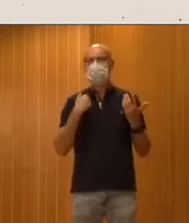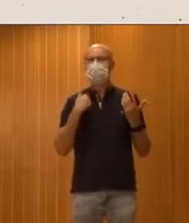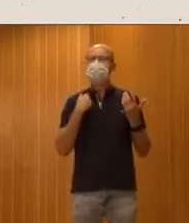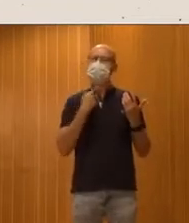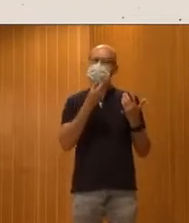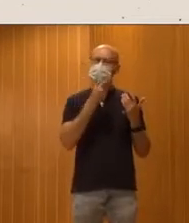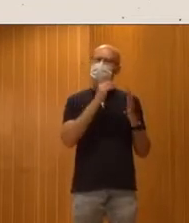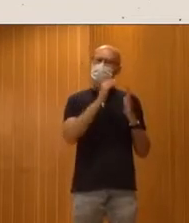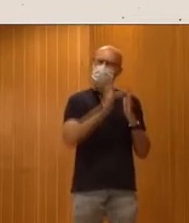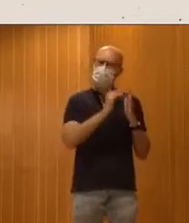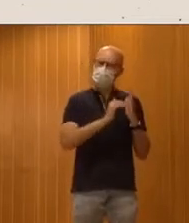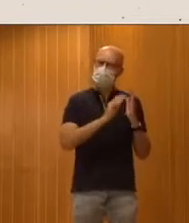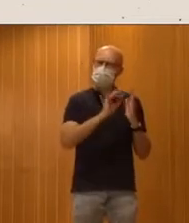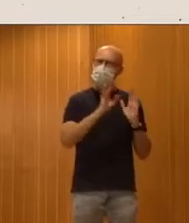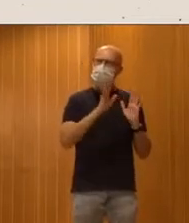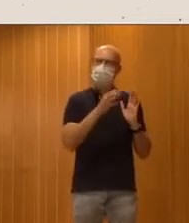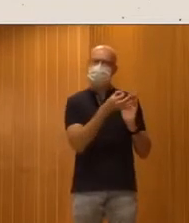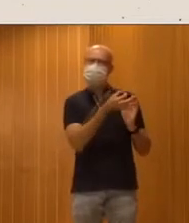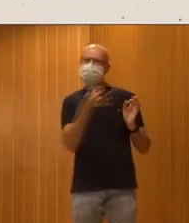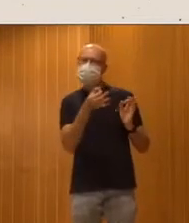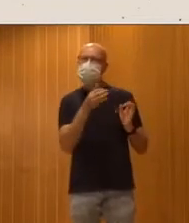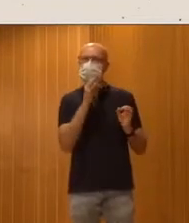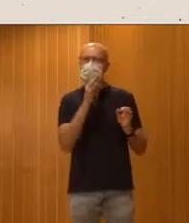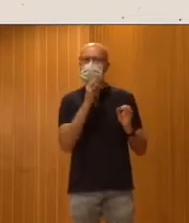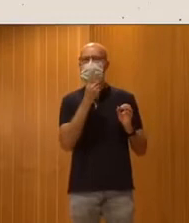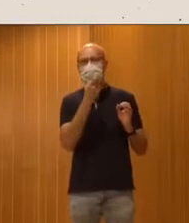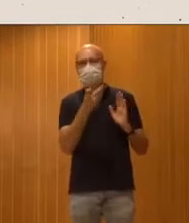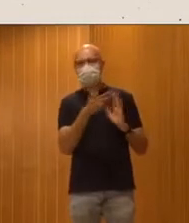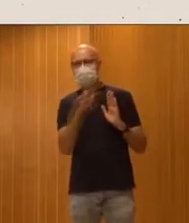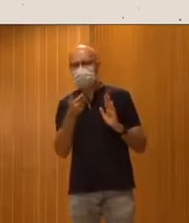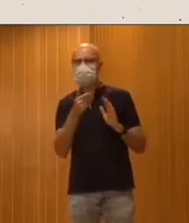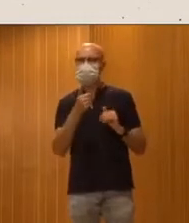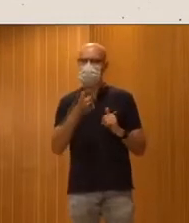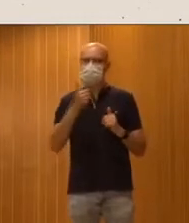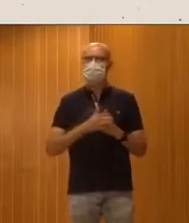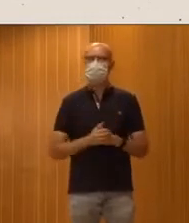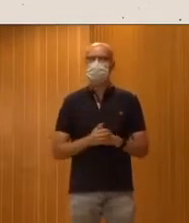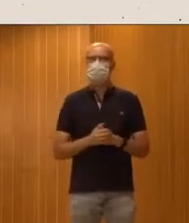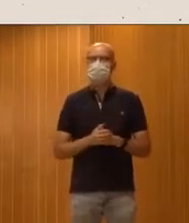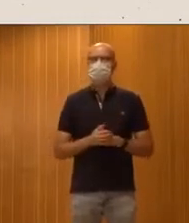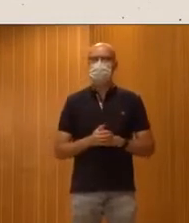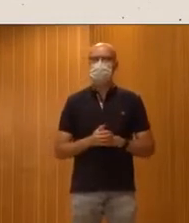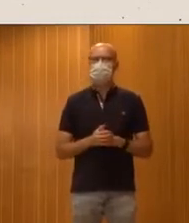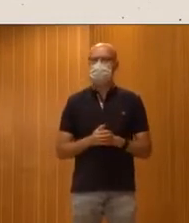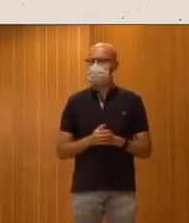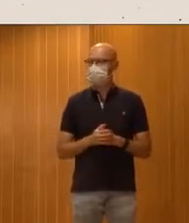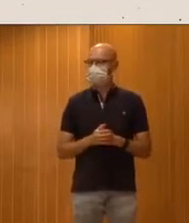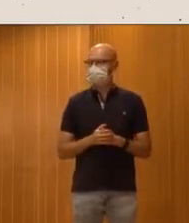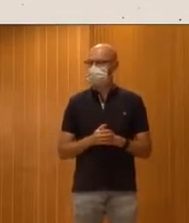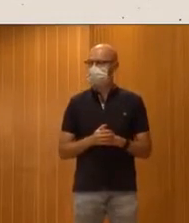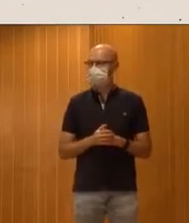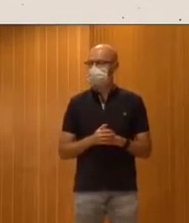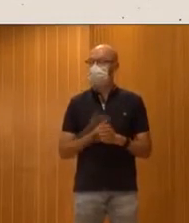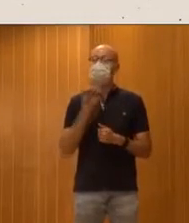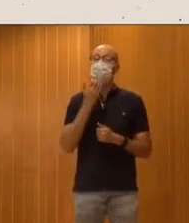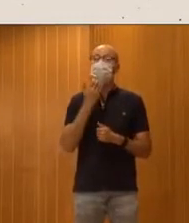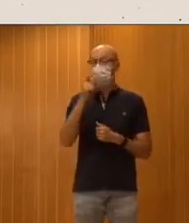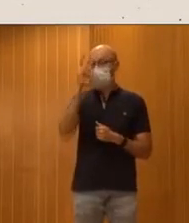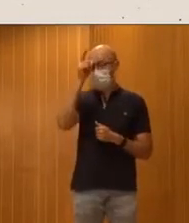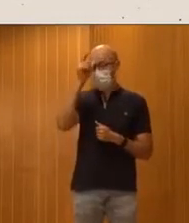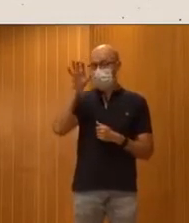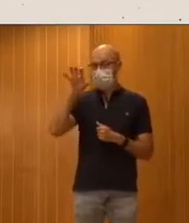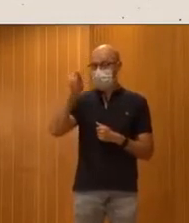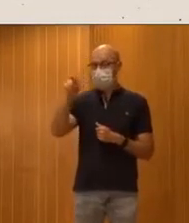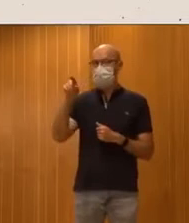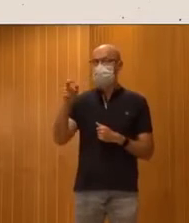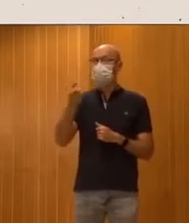parciales pues son los que nosotros lo vamos a aprovechar para generar los criterios CROM, ¿no? En Alemania, por